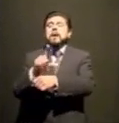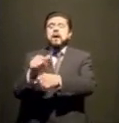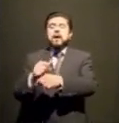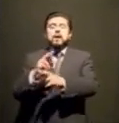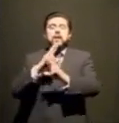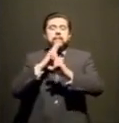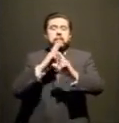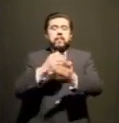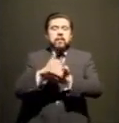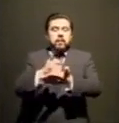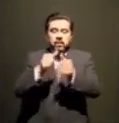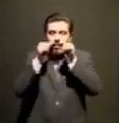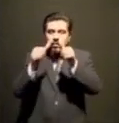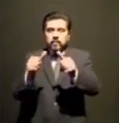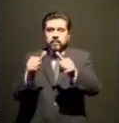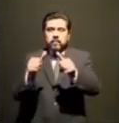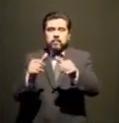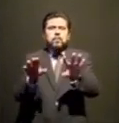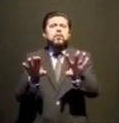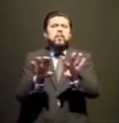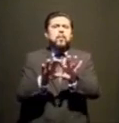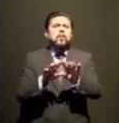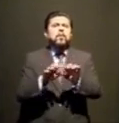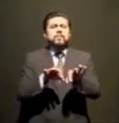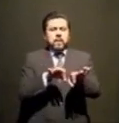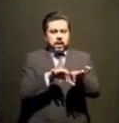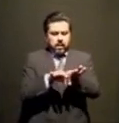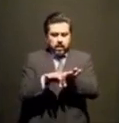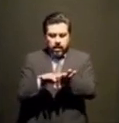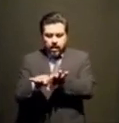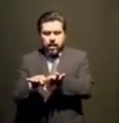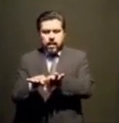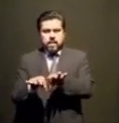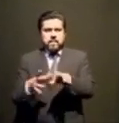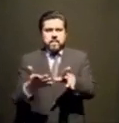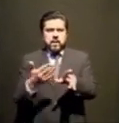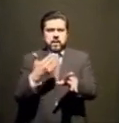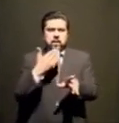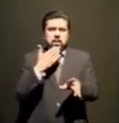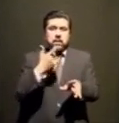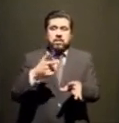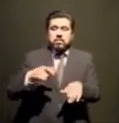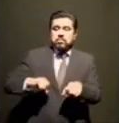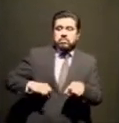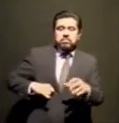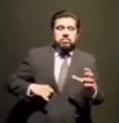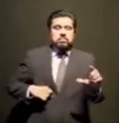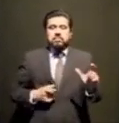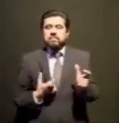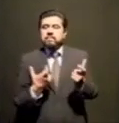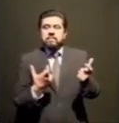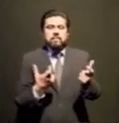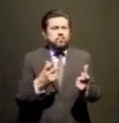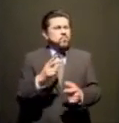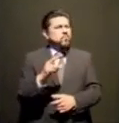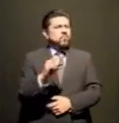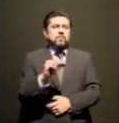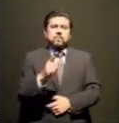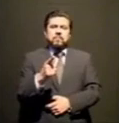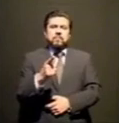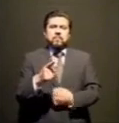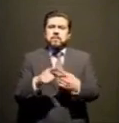el trabajo constante, desinteresado, es la condición fundamental para que la